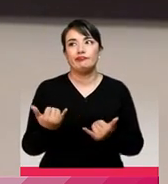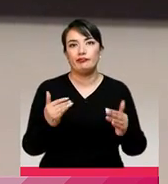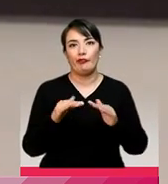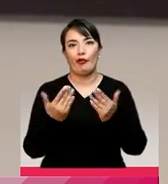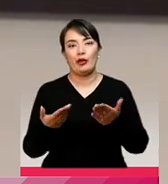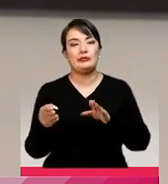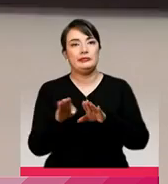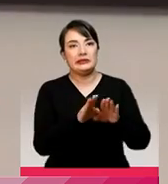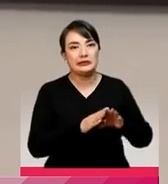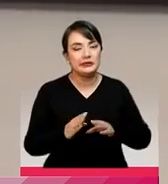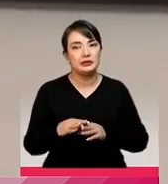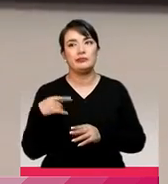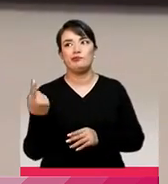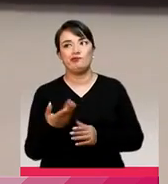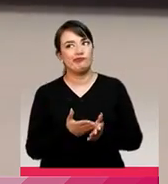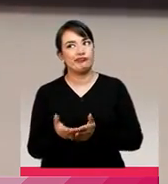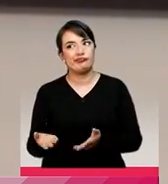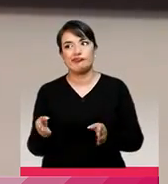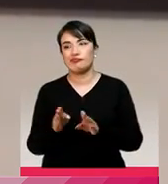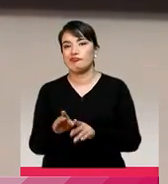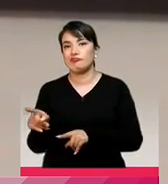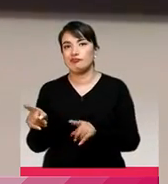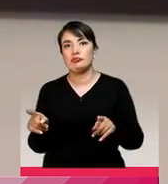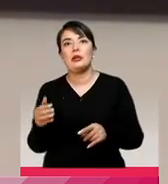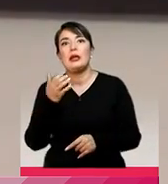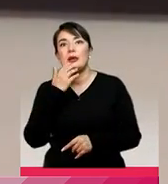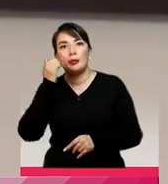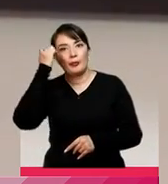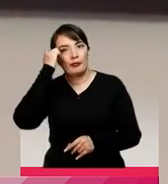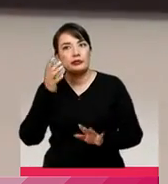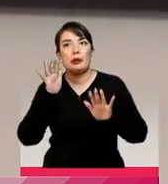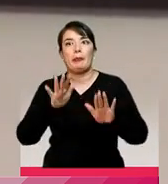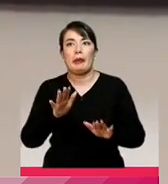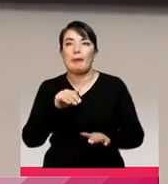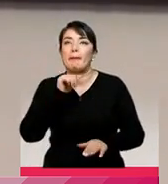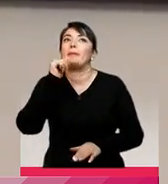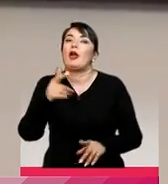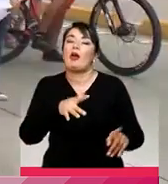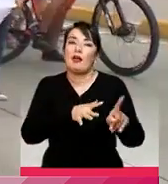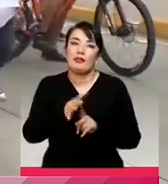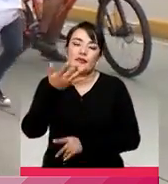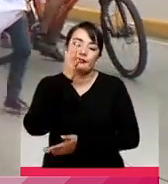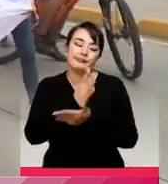y que aún continúen cerrados, un paro de maestros pues agravaría aún más el